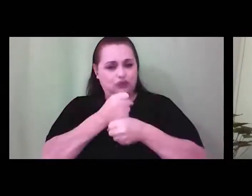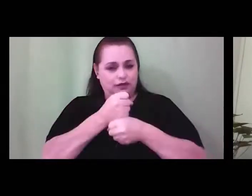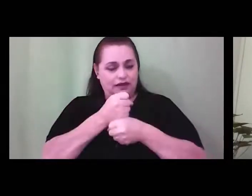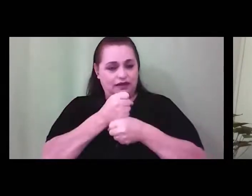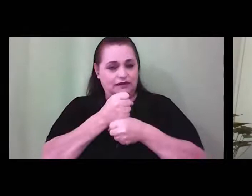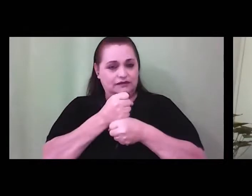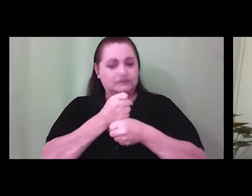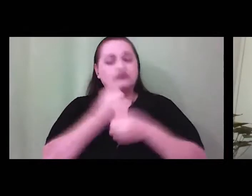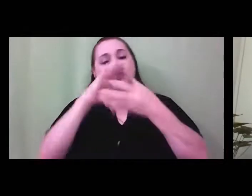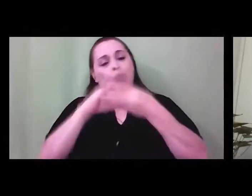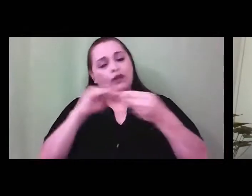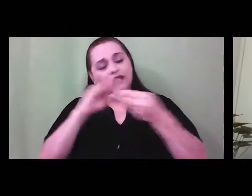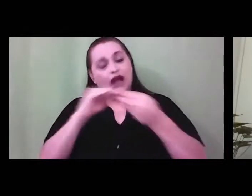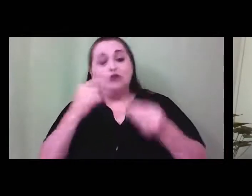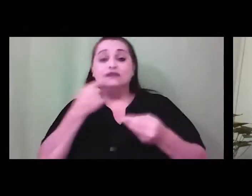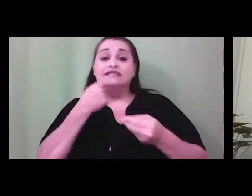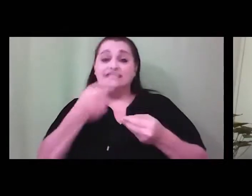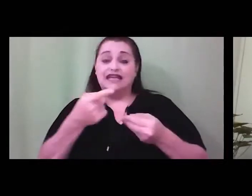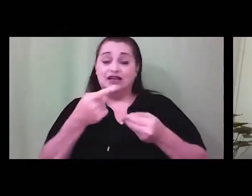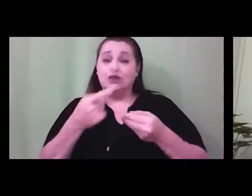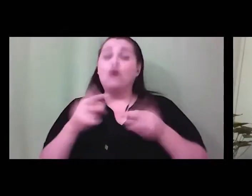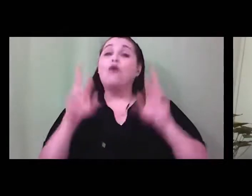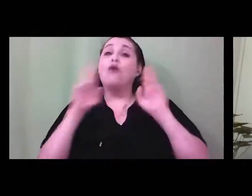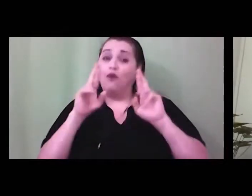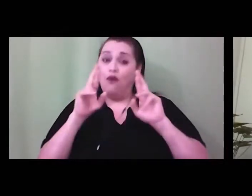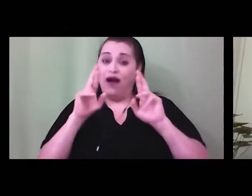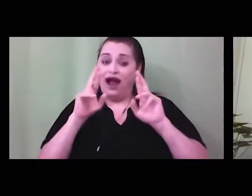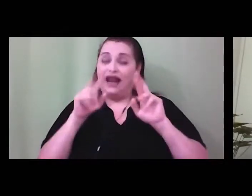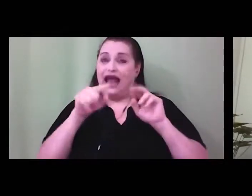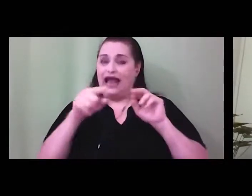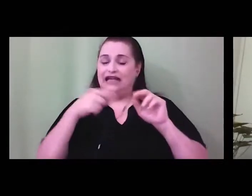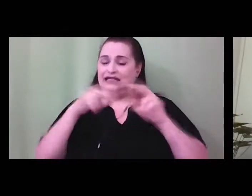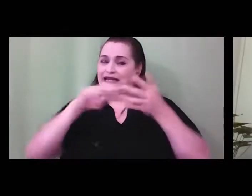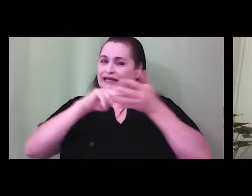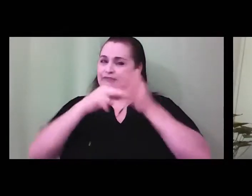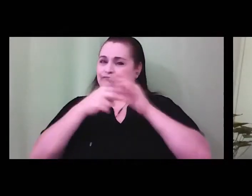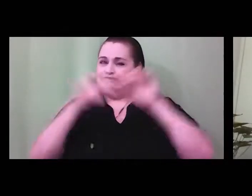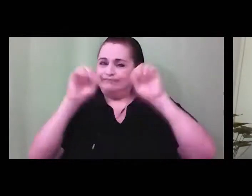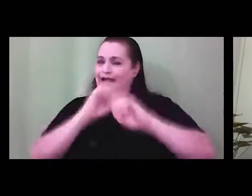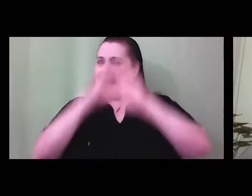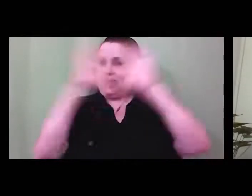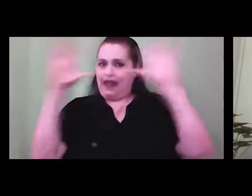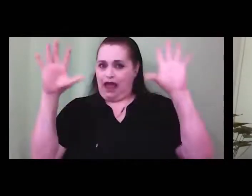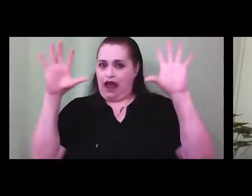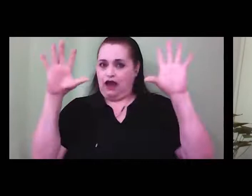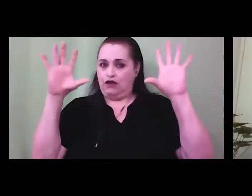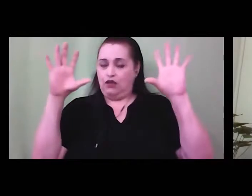contándoles y diciéndoles que ojalá se nos quede esto muy claro, y es que